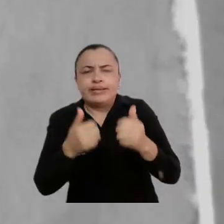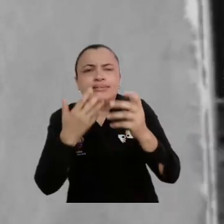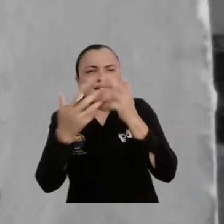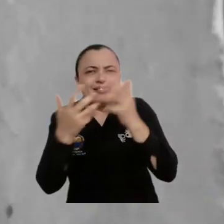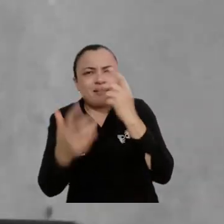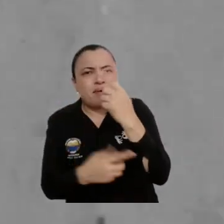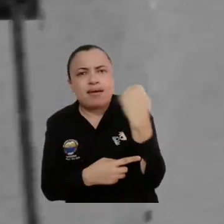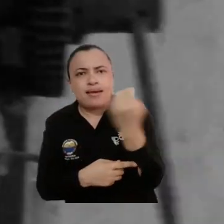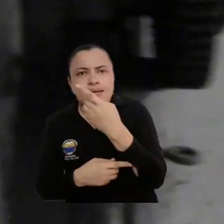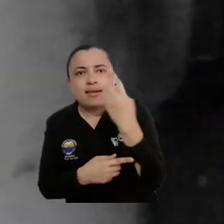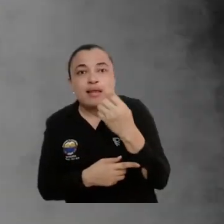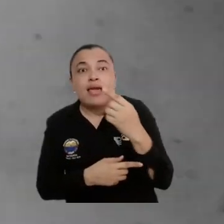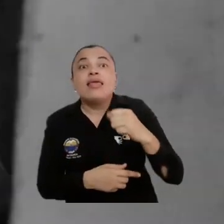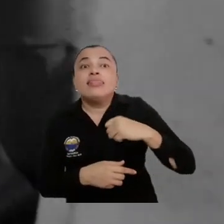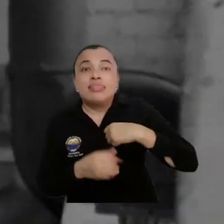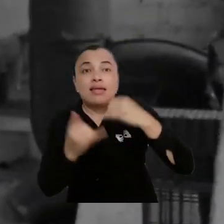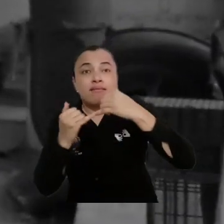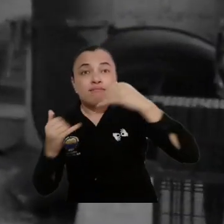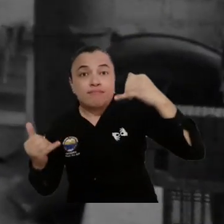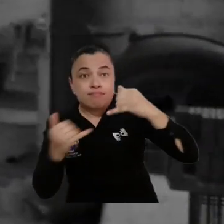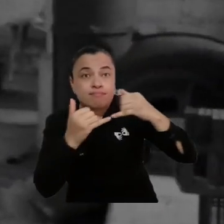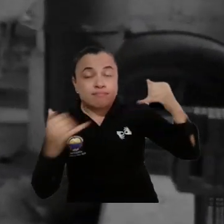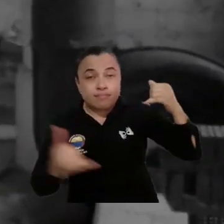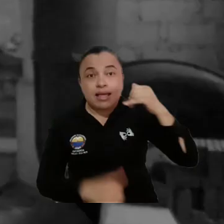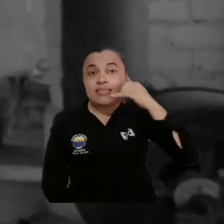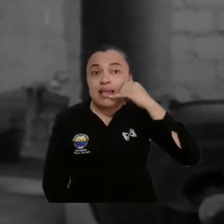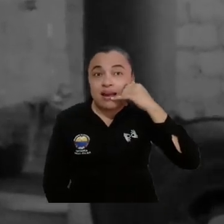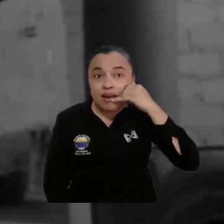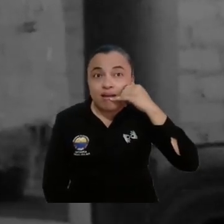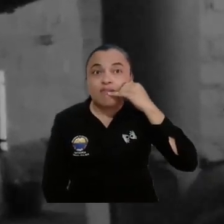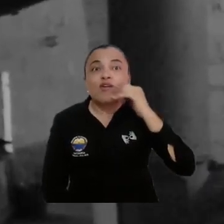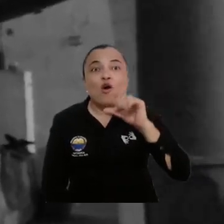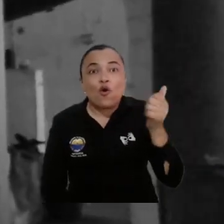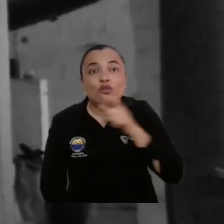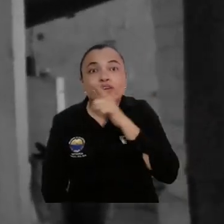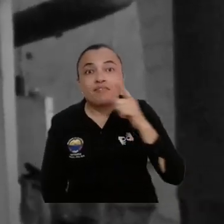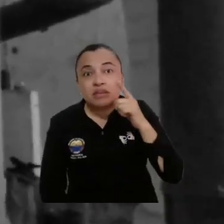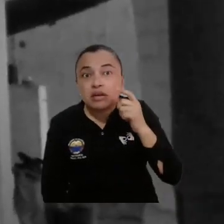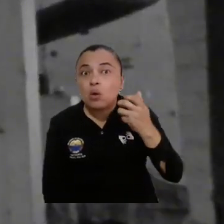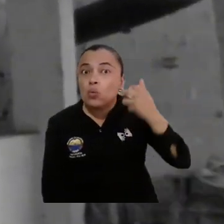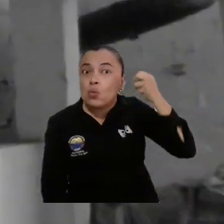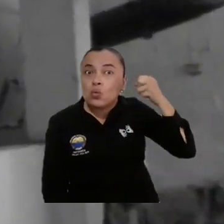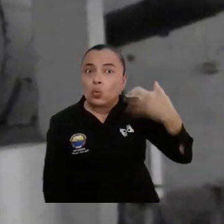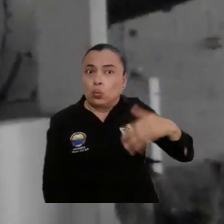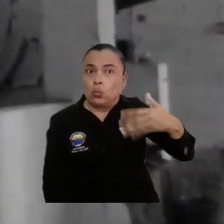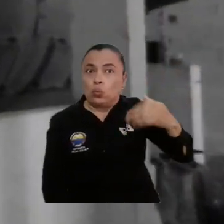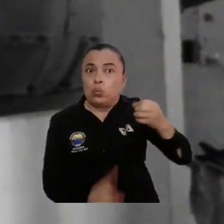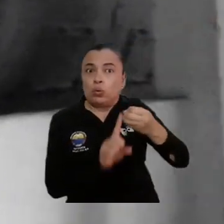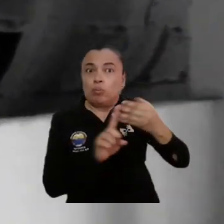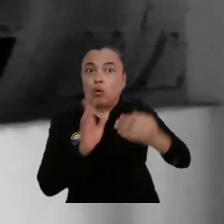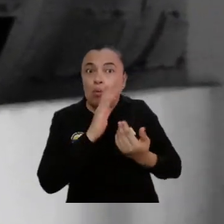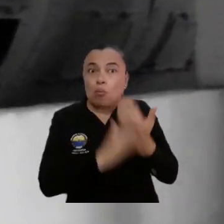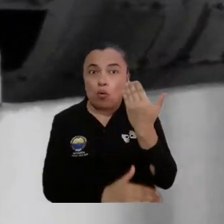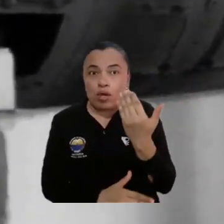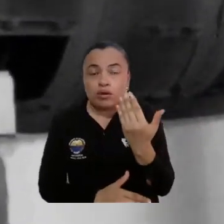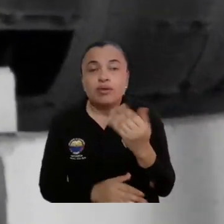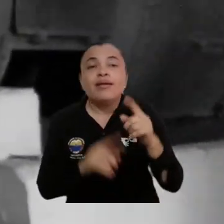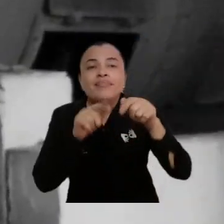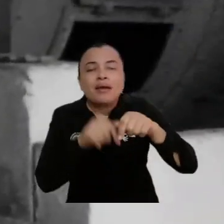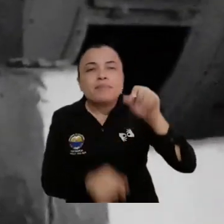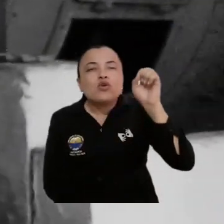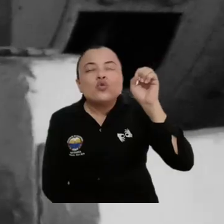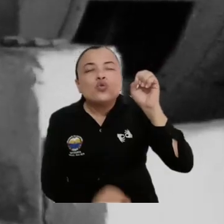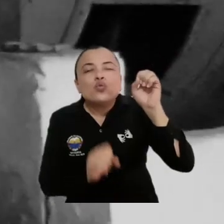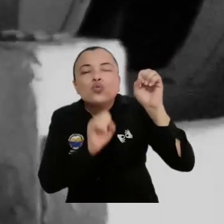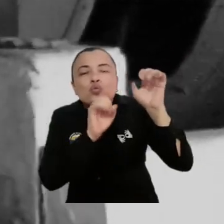redes telefónicas internas con otras fincas, un signo de modernidad notable para la época, y su luz artificial en lo alto de la sierra se